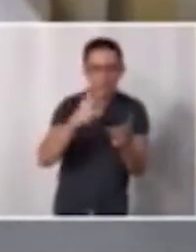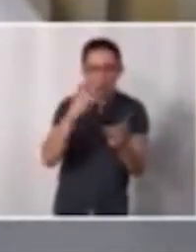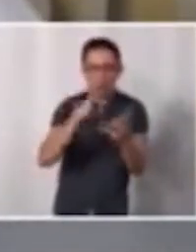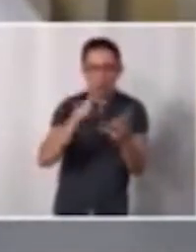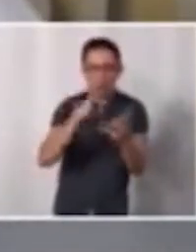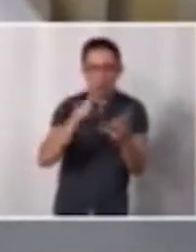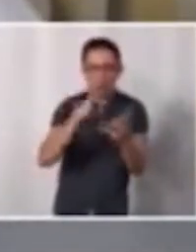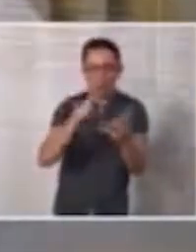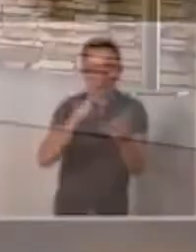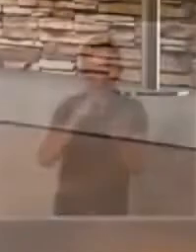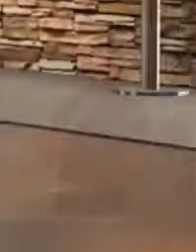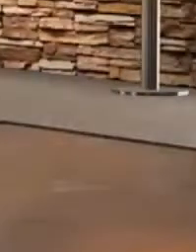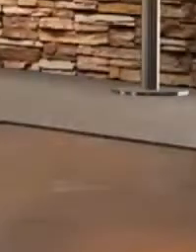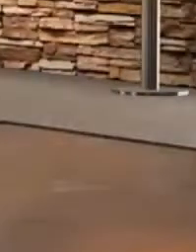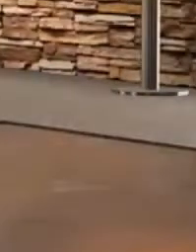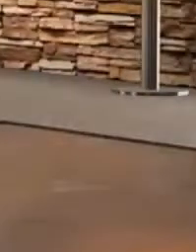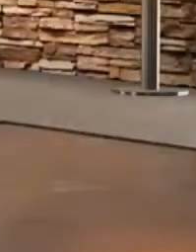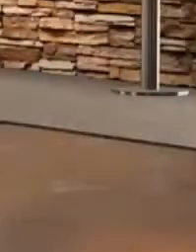y salud.